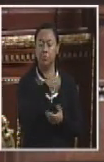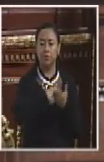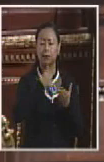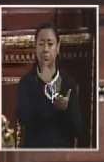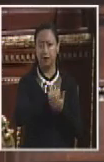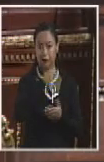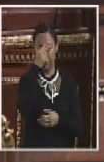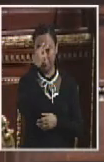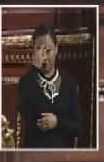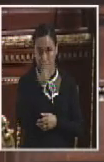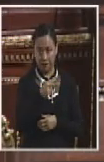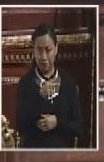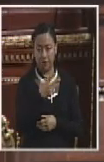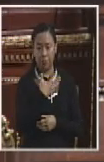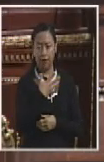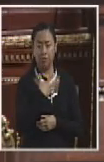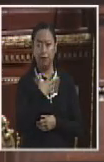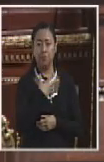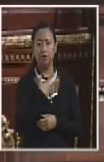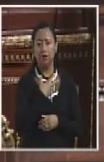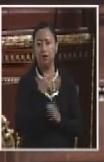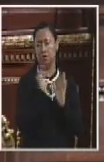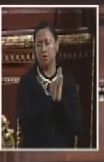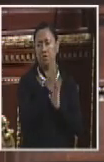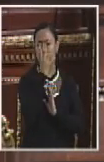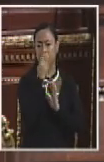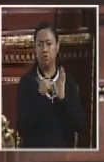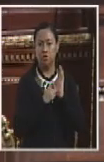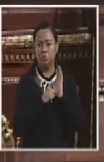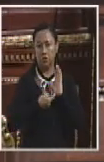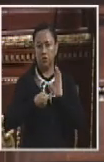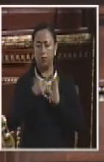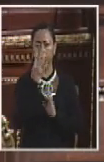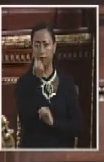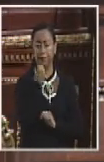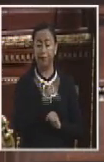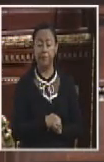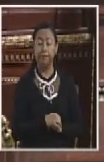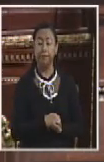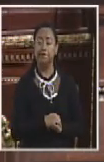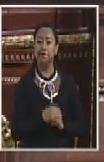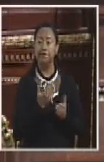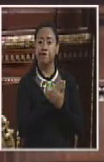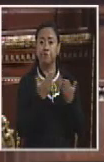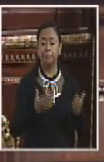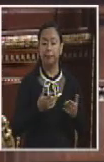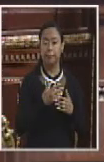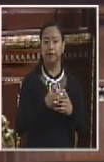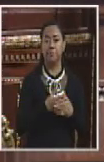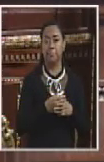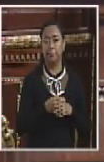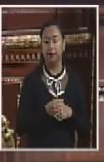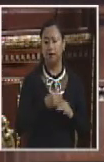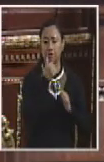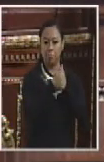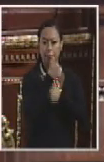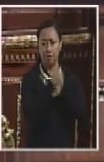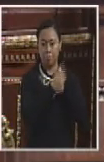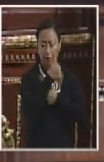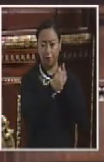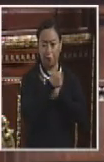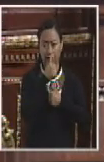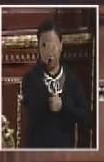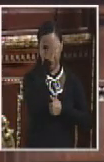tiene una puntuación de 4,9. Conforme a lo publicado en la Revista de Cultura Científica de la Facultad de Ciencias de la Universidad Nacional Autónoma de